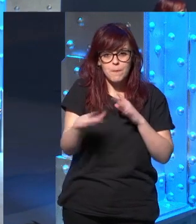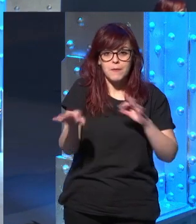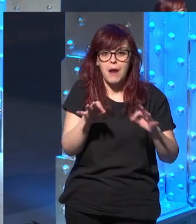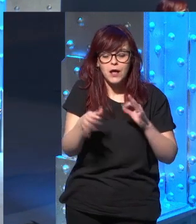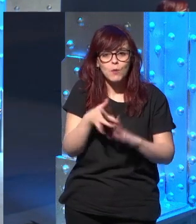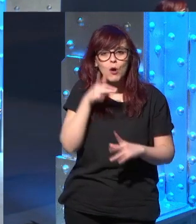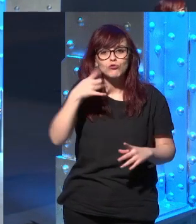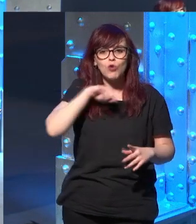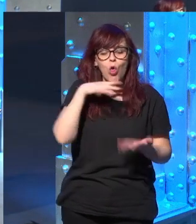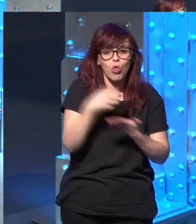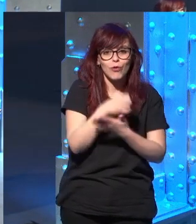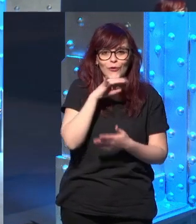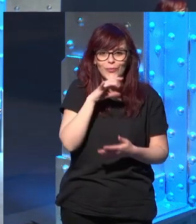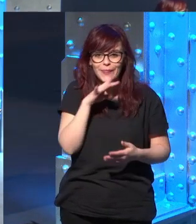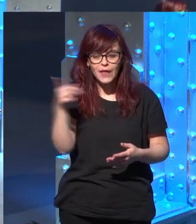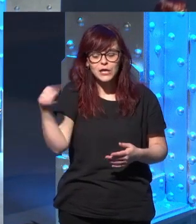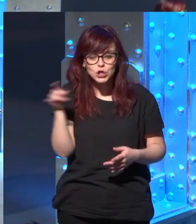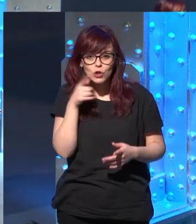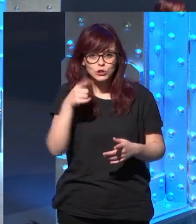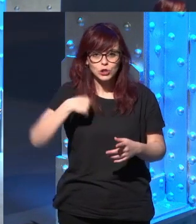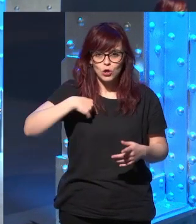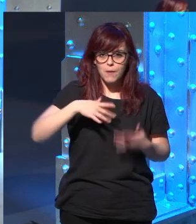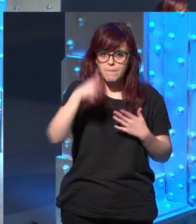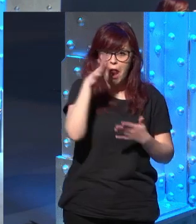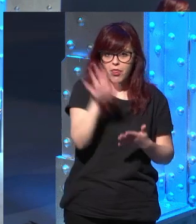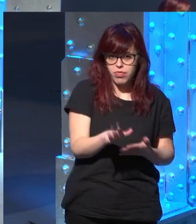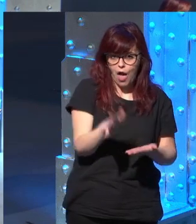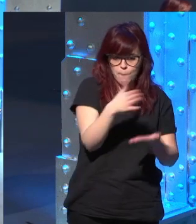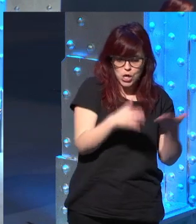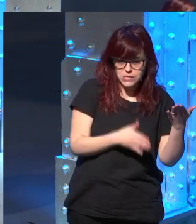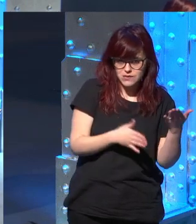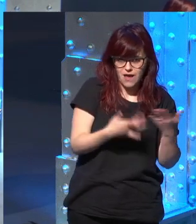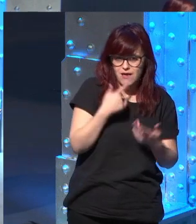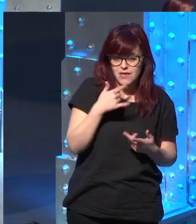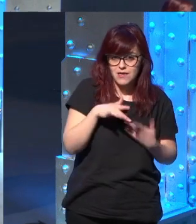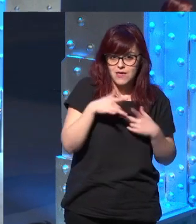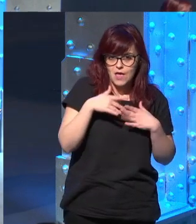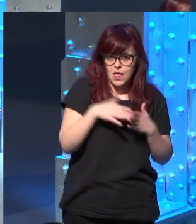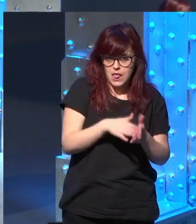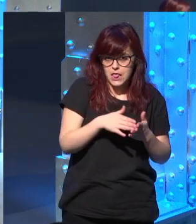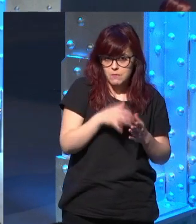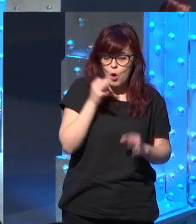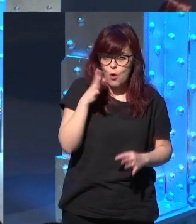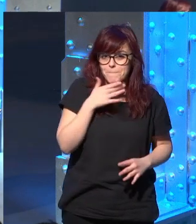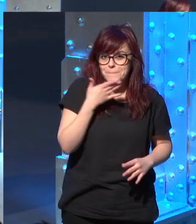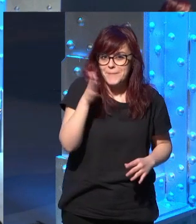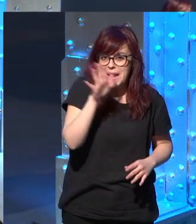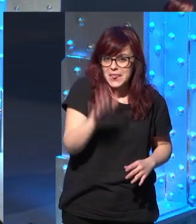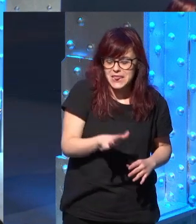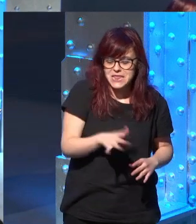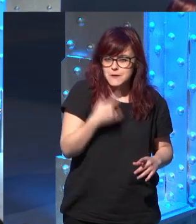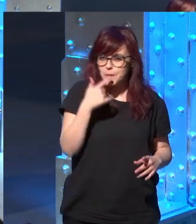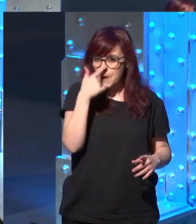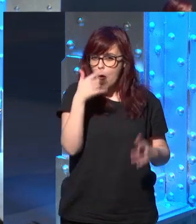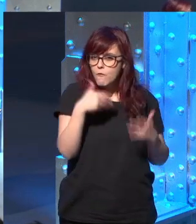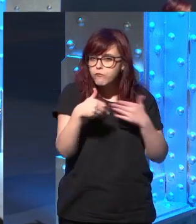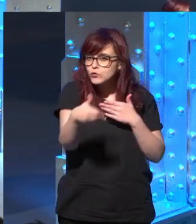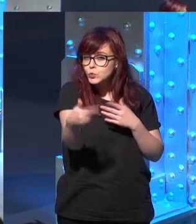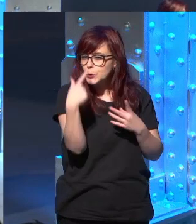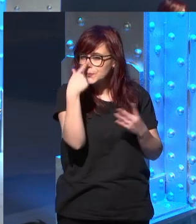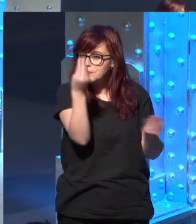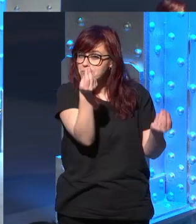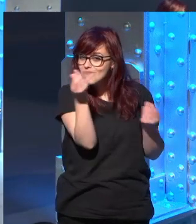muy contentas, pero yo creo que tengo ya la conciencia que voy a escribir poesía y algo peor que es que la voy a editar. Entonces ya estaba como viendo un futuro